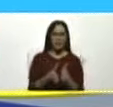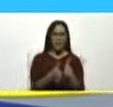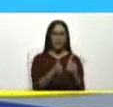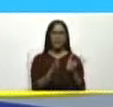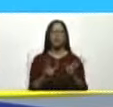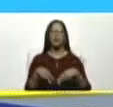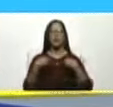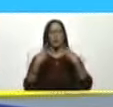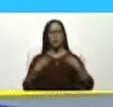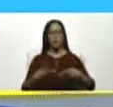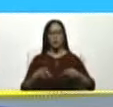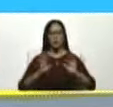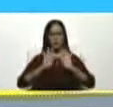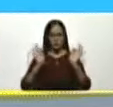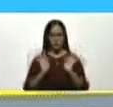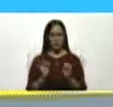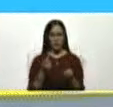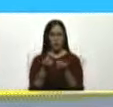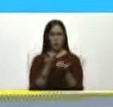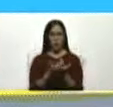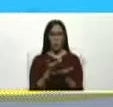un nuevo modelo económico,